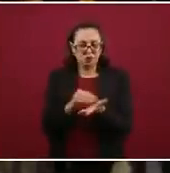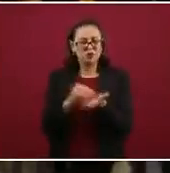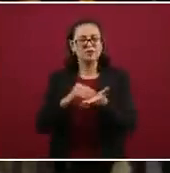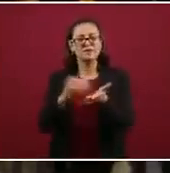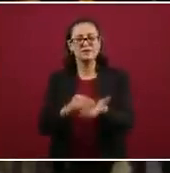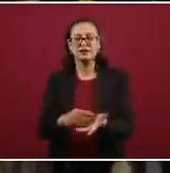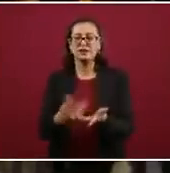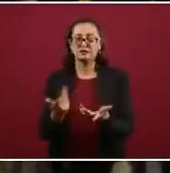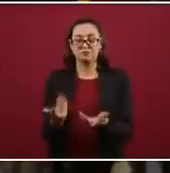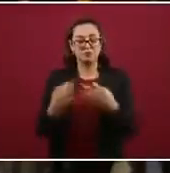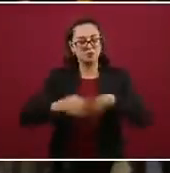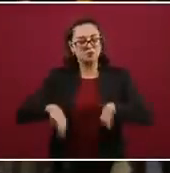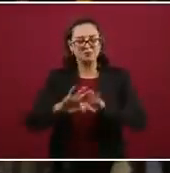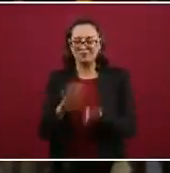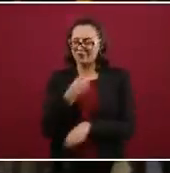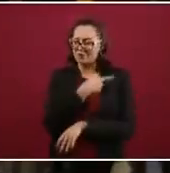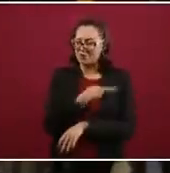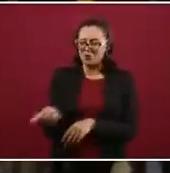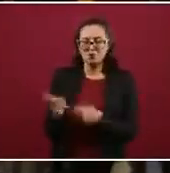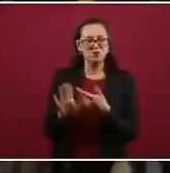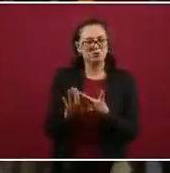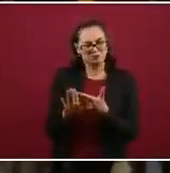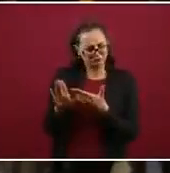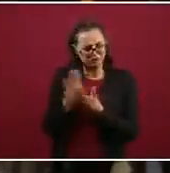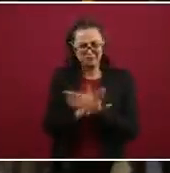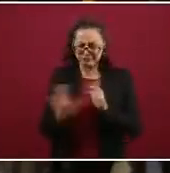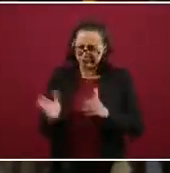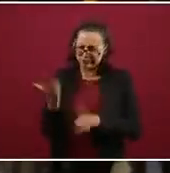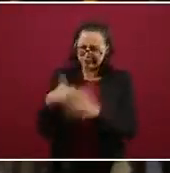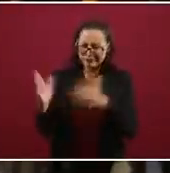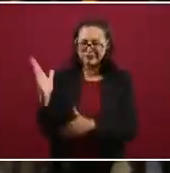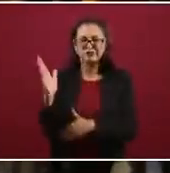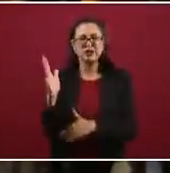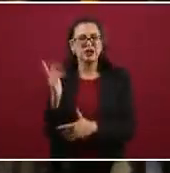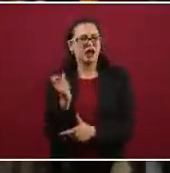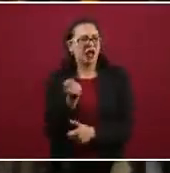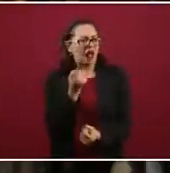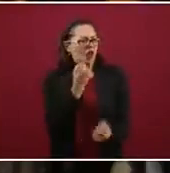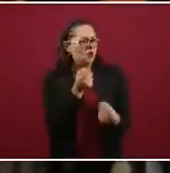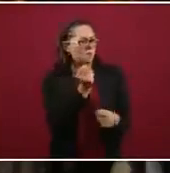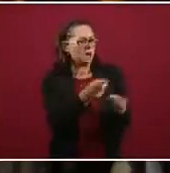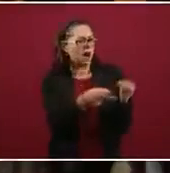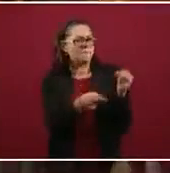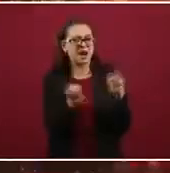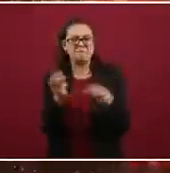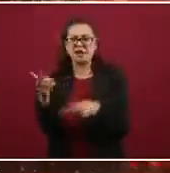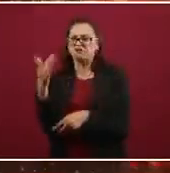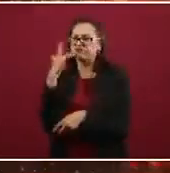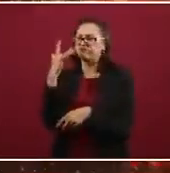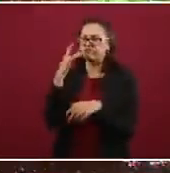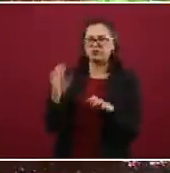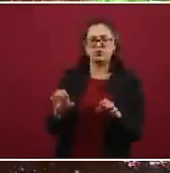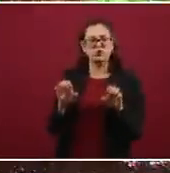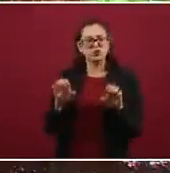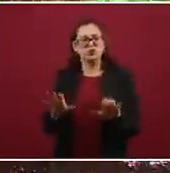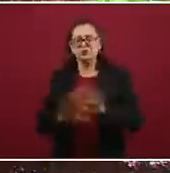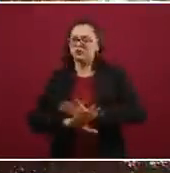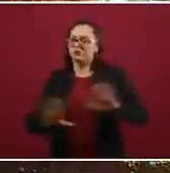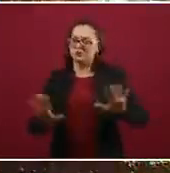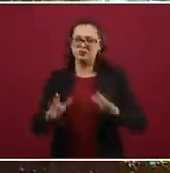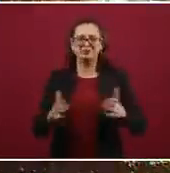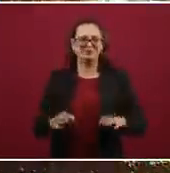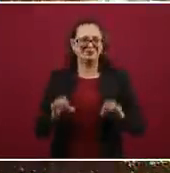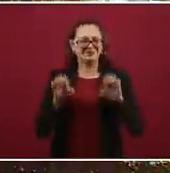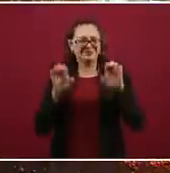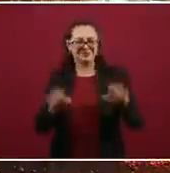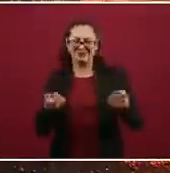abatir la pobreza, a esto de llegar a los no privilegios, no abolengos, decía Morelos, moderar la opulencia,